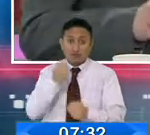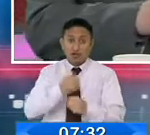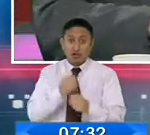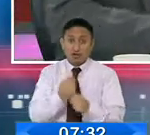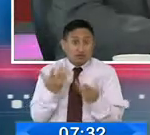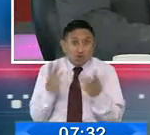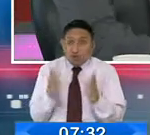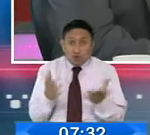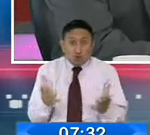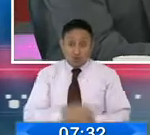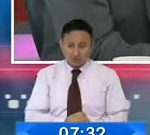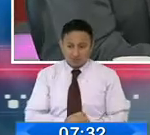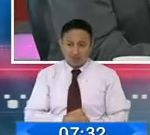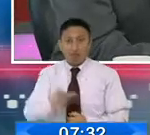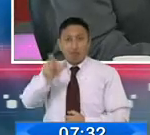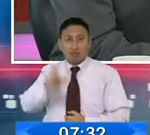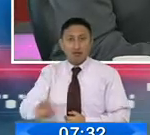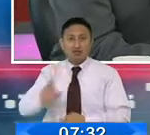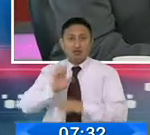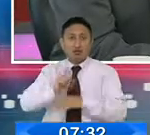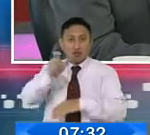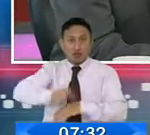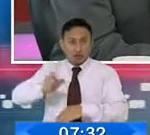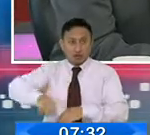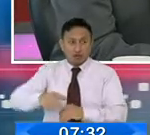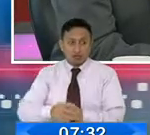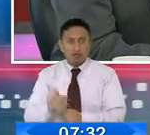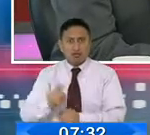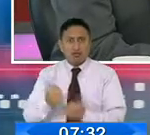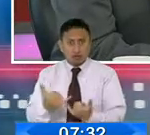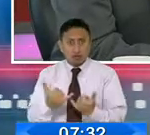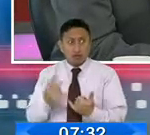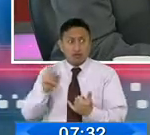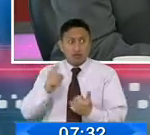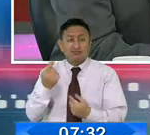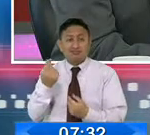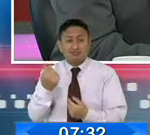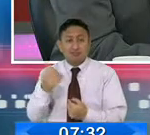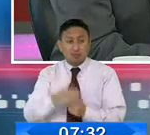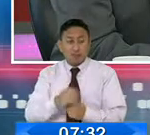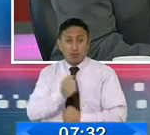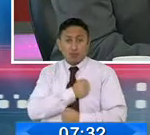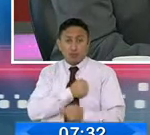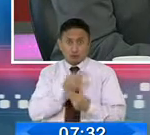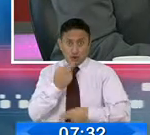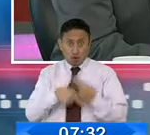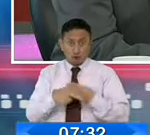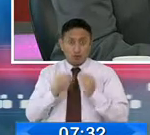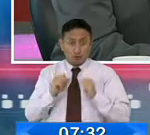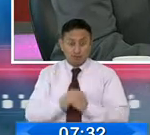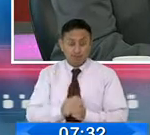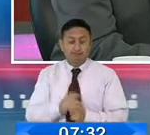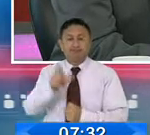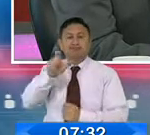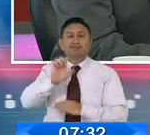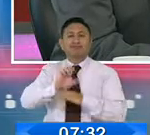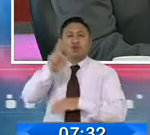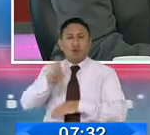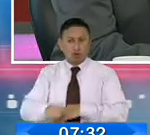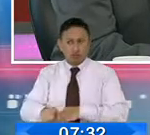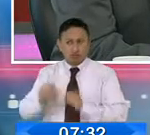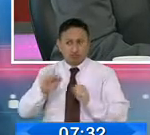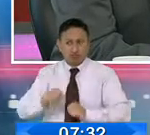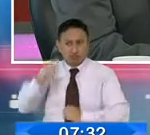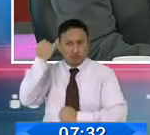desempleo. Hay mucha gente, los ecuatorianos necesitan en este momento crear sus propios negocios. Muchos ecuatorianos tienen muchísimas